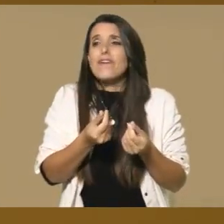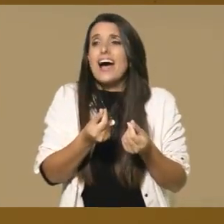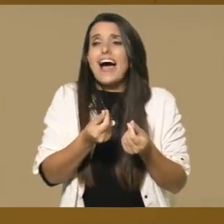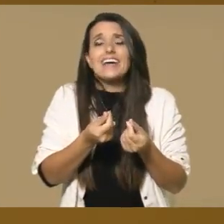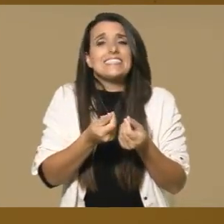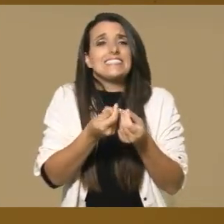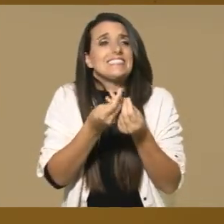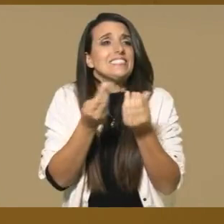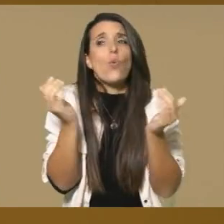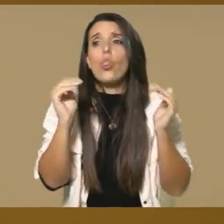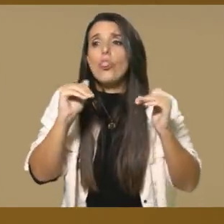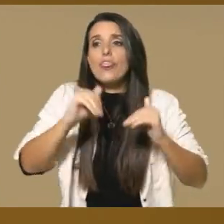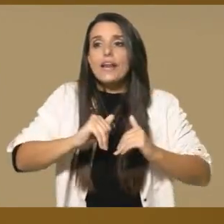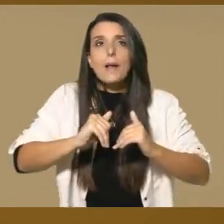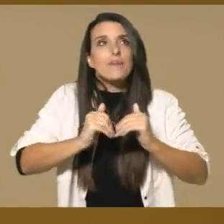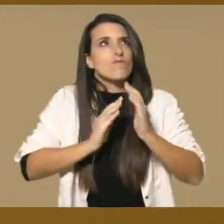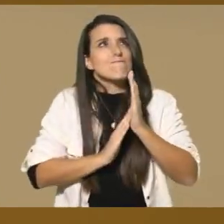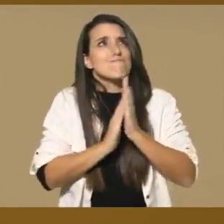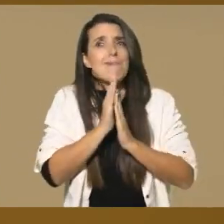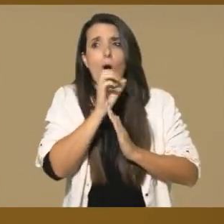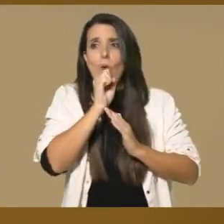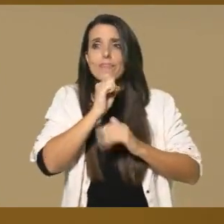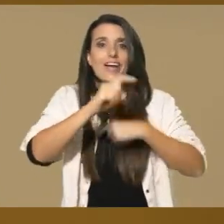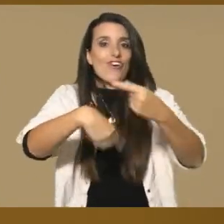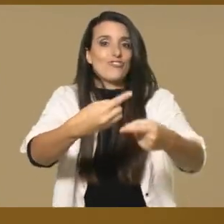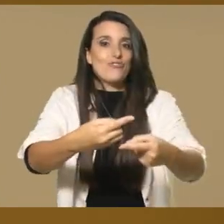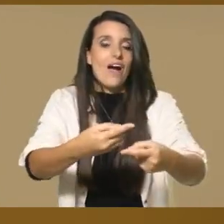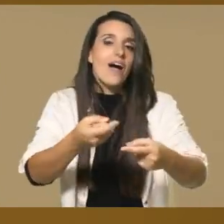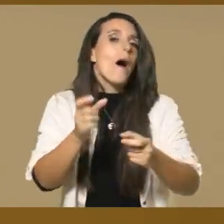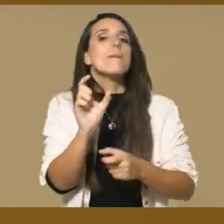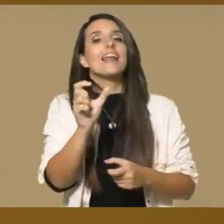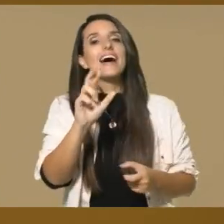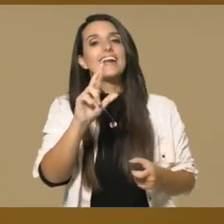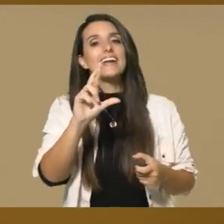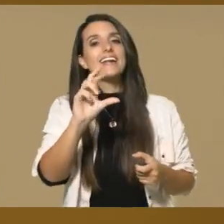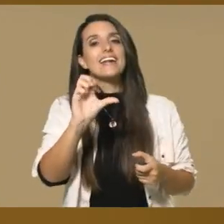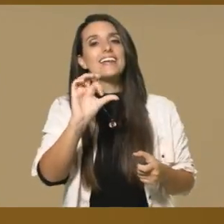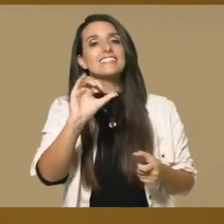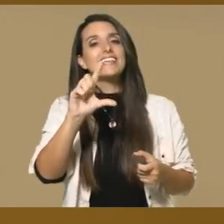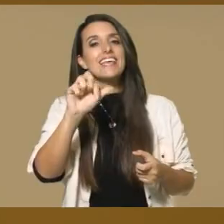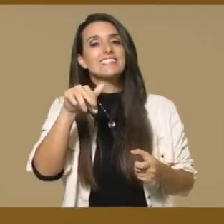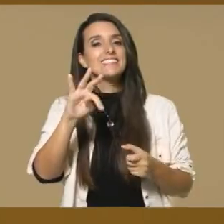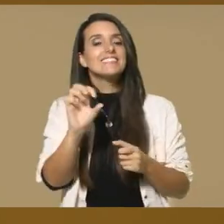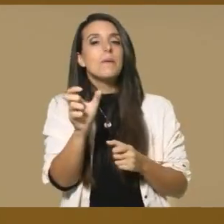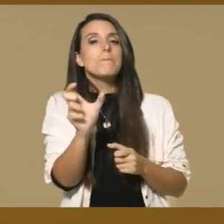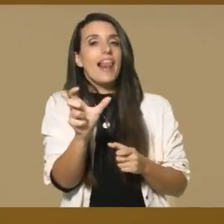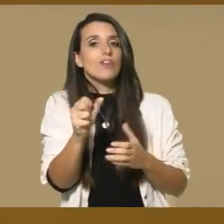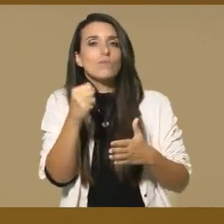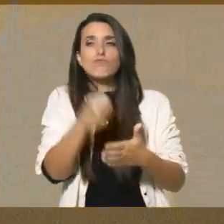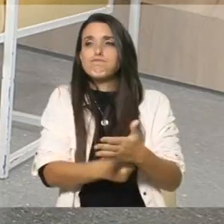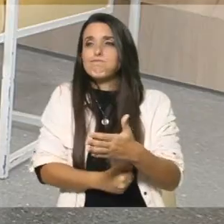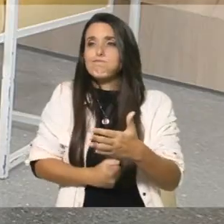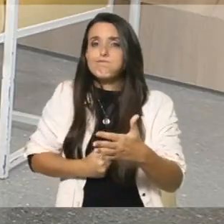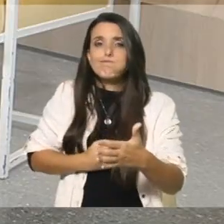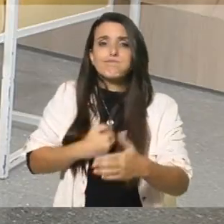emocionalmente y aún así resiste. ¿Cómo vinculan este término tan, pero tan especial, que además eligen únicamente